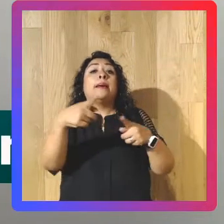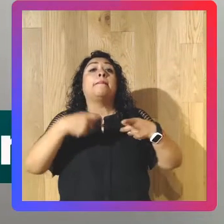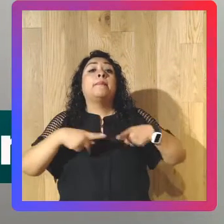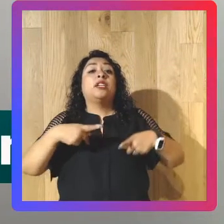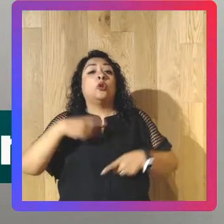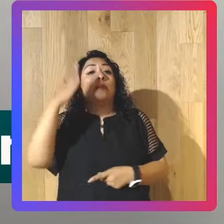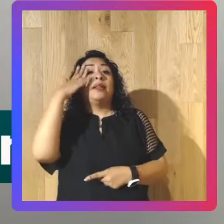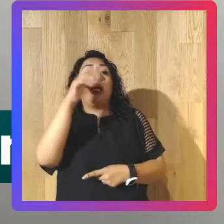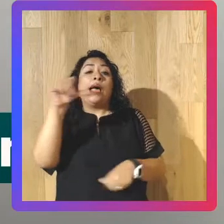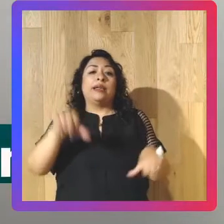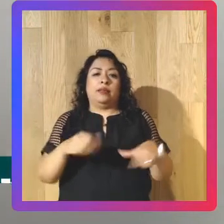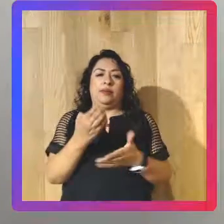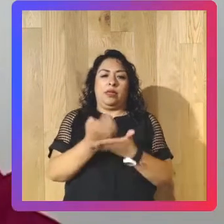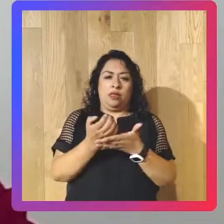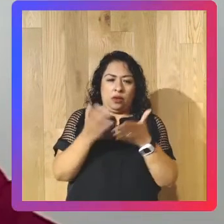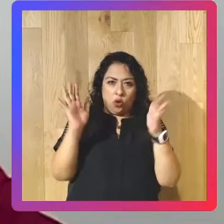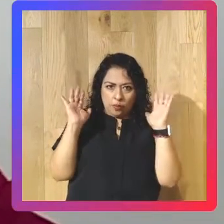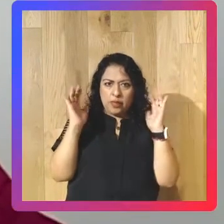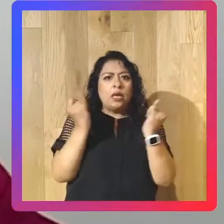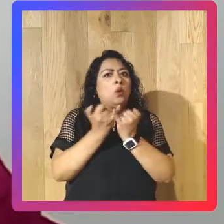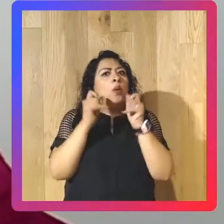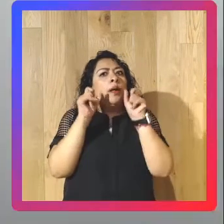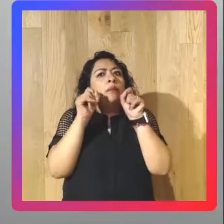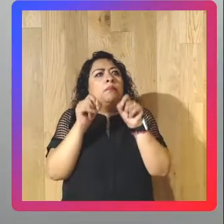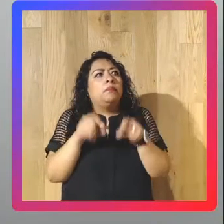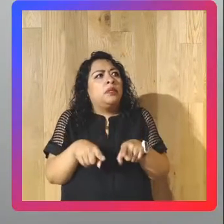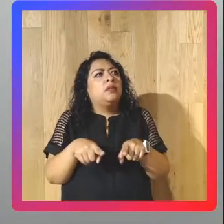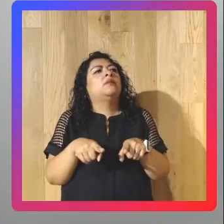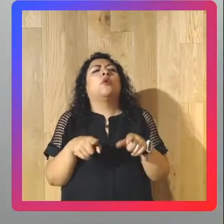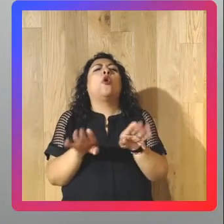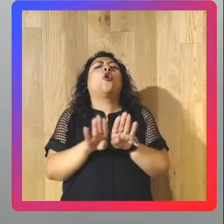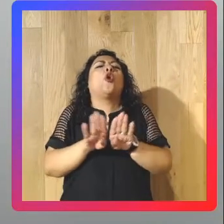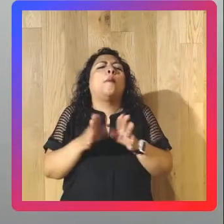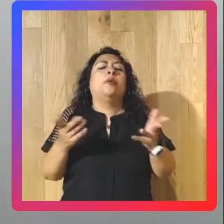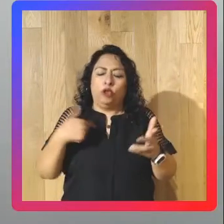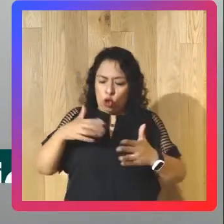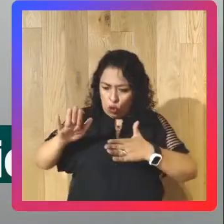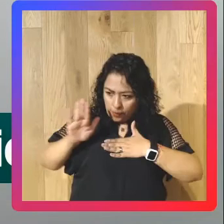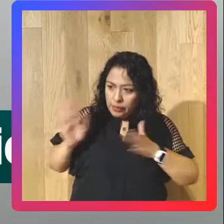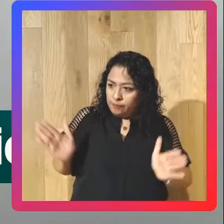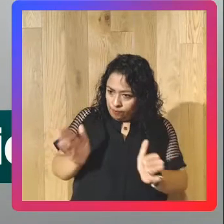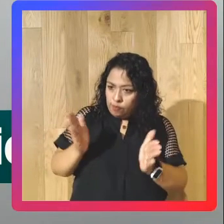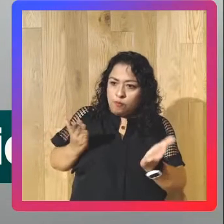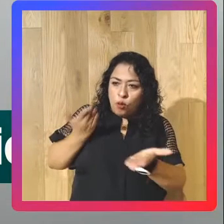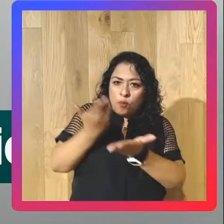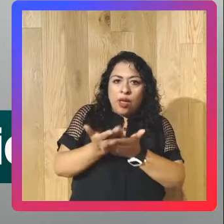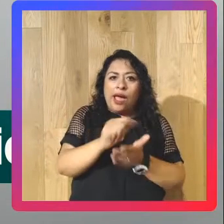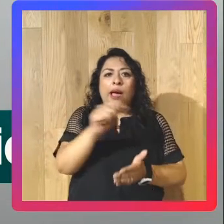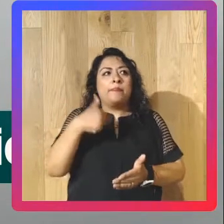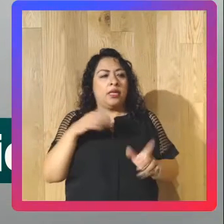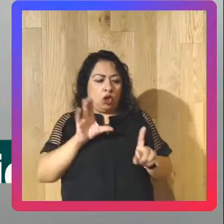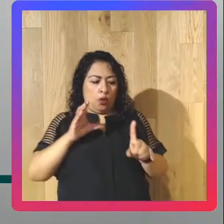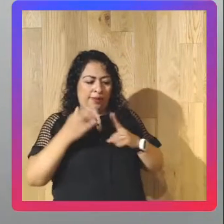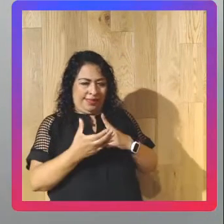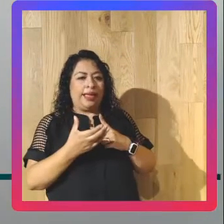como centro de la actividad económica. ¿Cómo lo haremos? Nos comprometemos a impulsar esta iniciativa desde nuestro comité